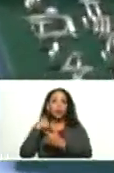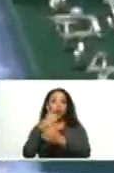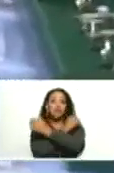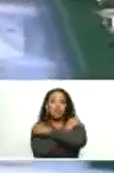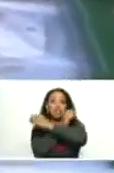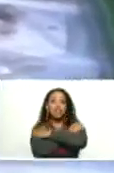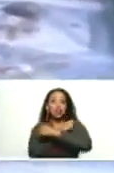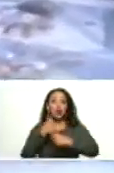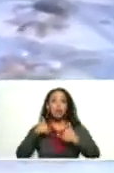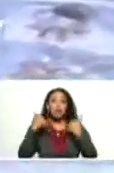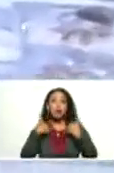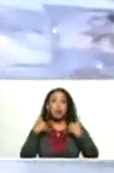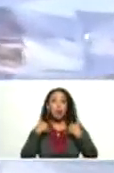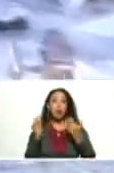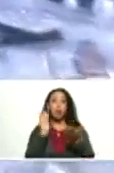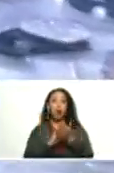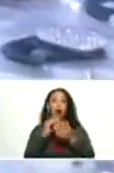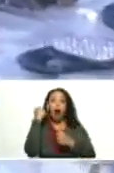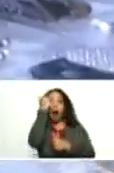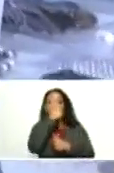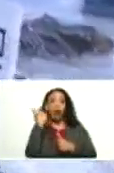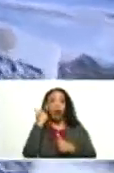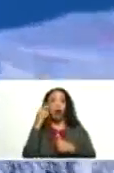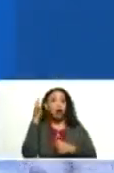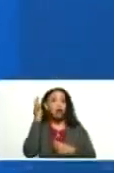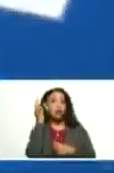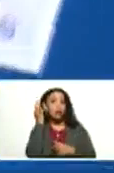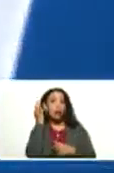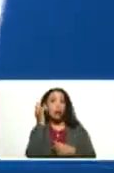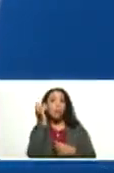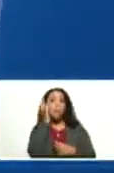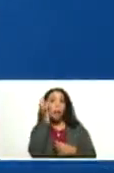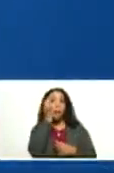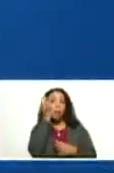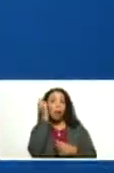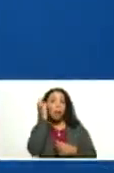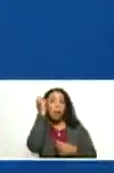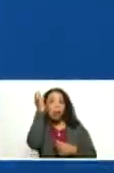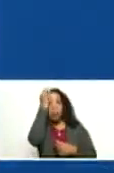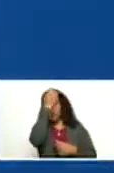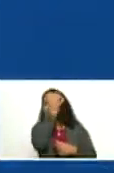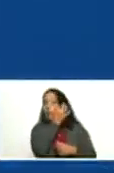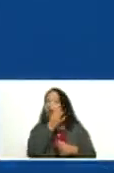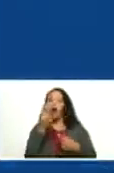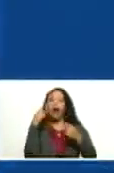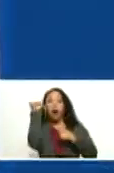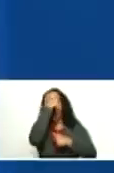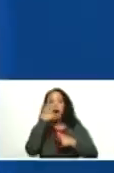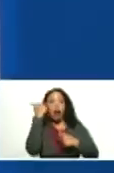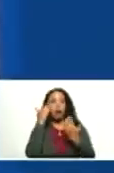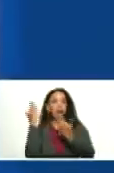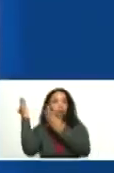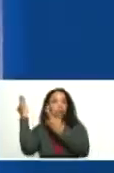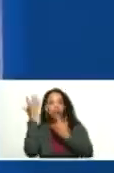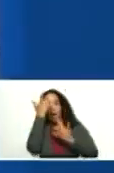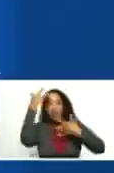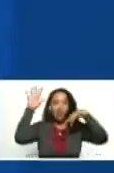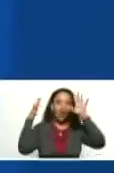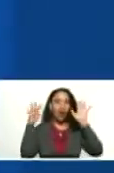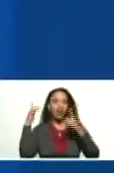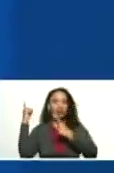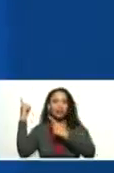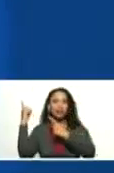qué? ¿Para uno ponérselo en la cara? Sí, para las niñas. Para las niñas, ¿verdad? Mira. Eso se usó belleza, mucho ahorita, chicas, en los carnavales.